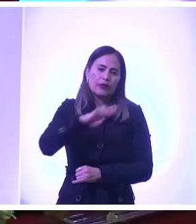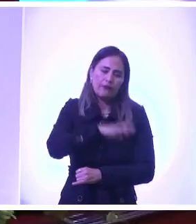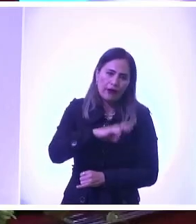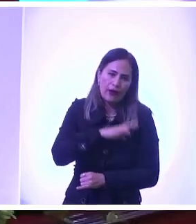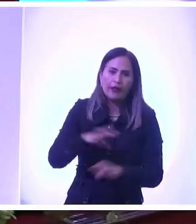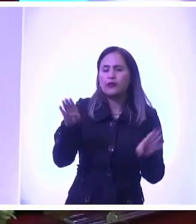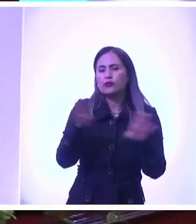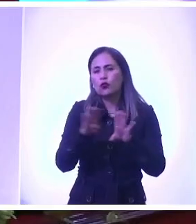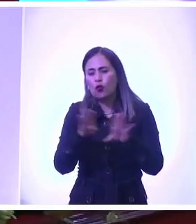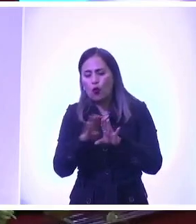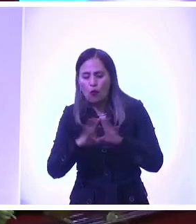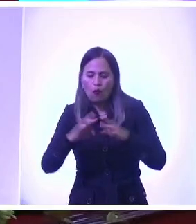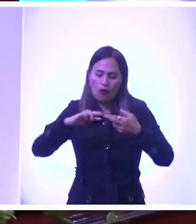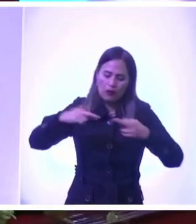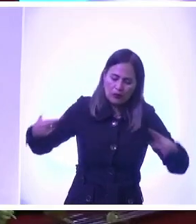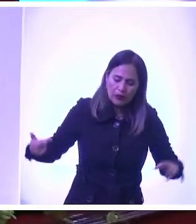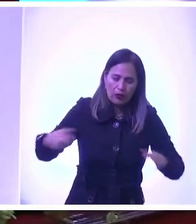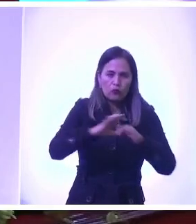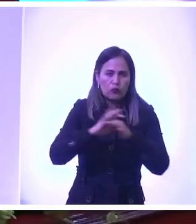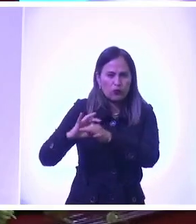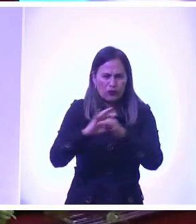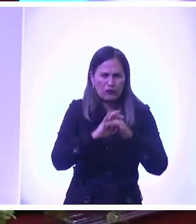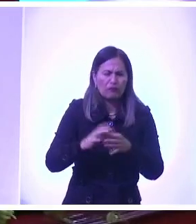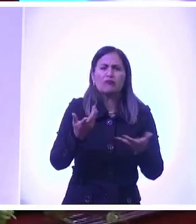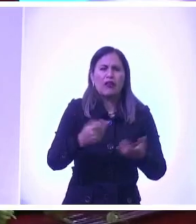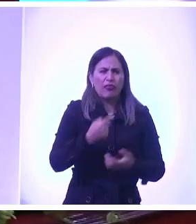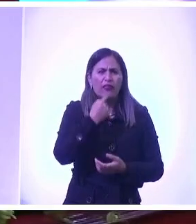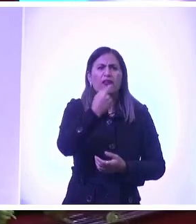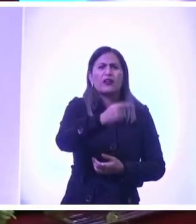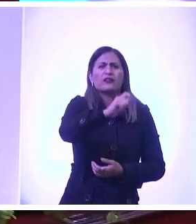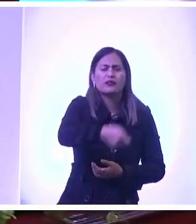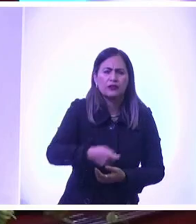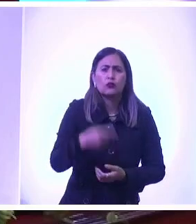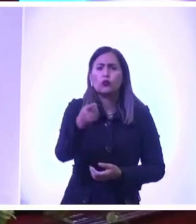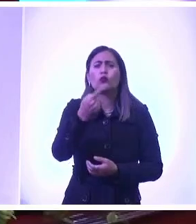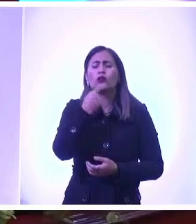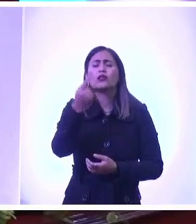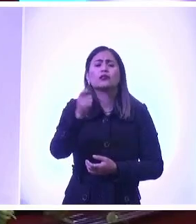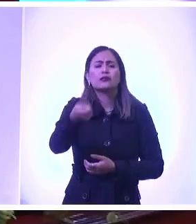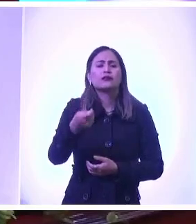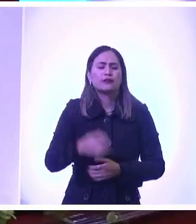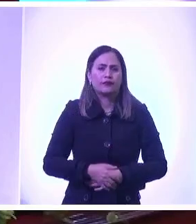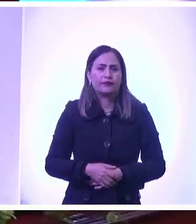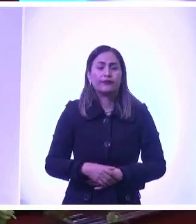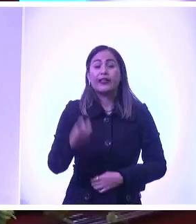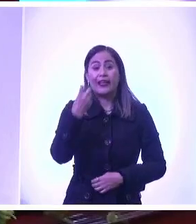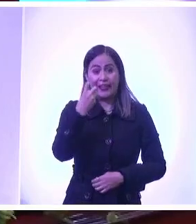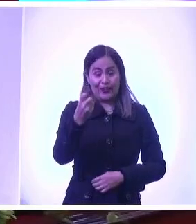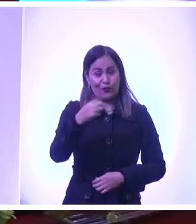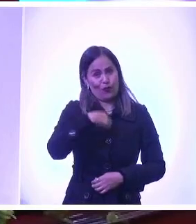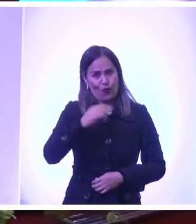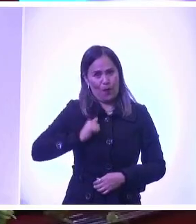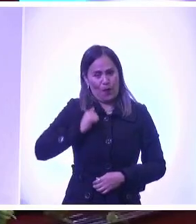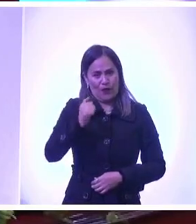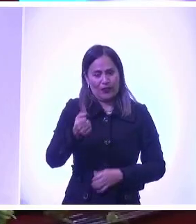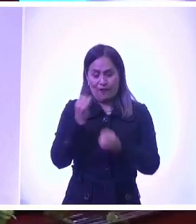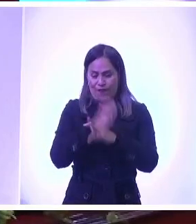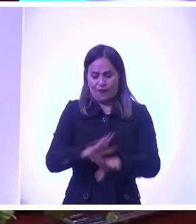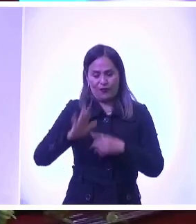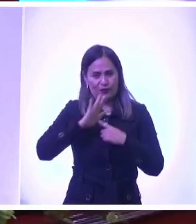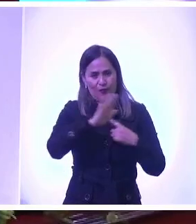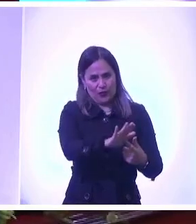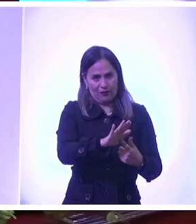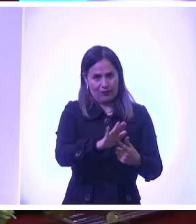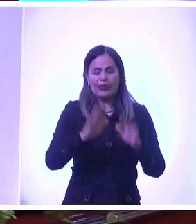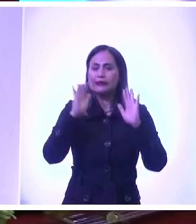tiene que ser nuestra relación y entonces van a preguntar Y qué te dijeron Y qué les platicaste no y justamente les voy a llevar esta información ya ese punto